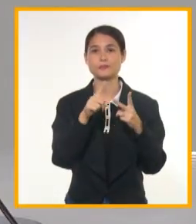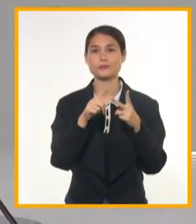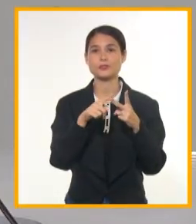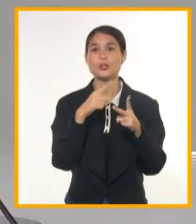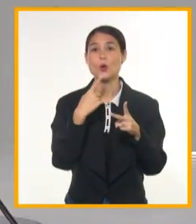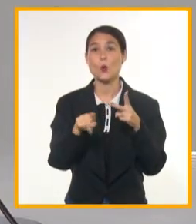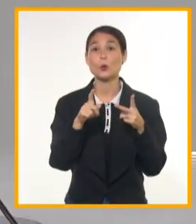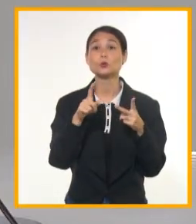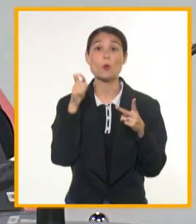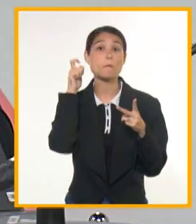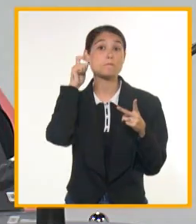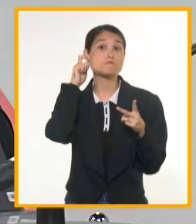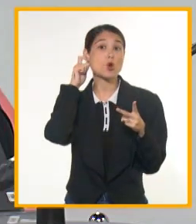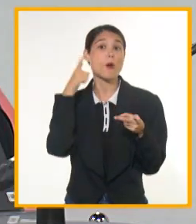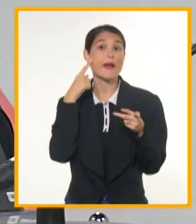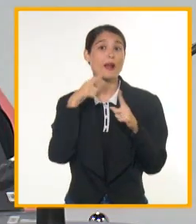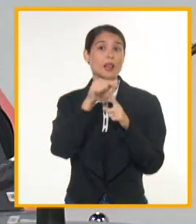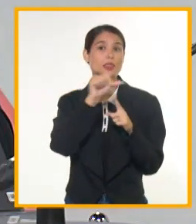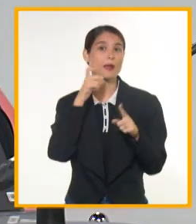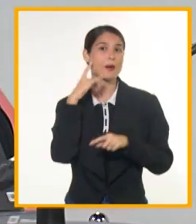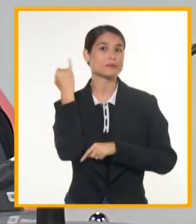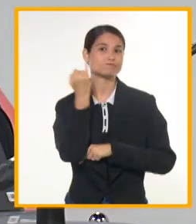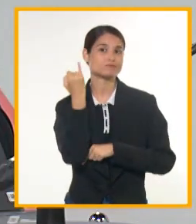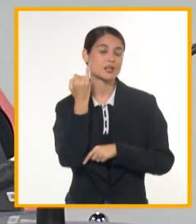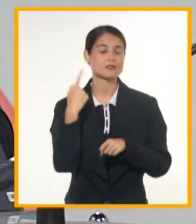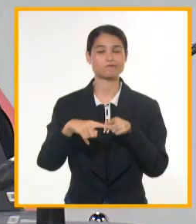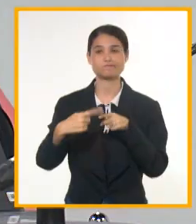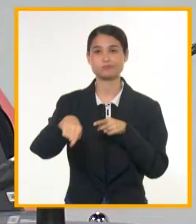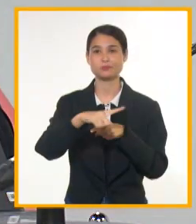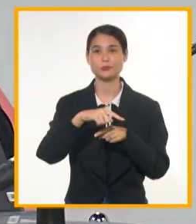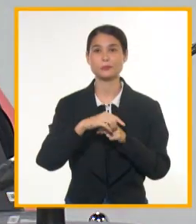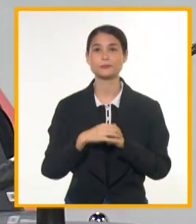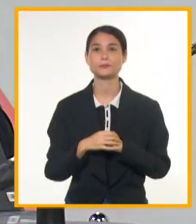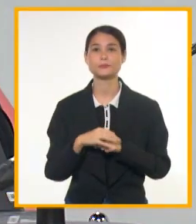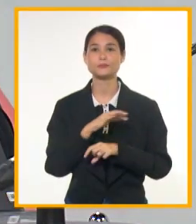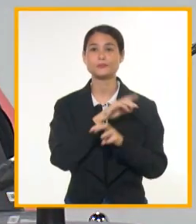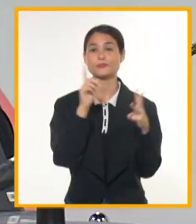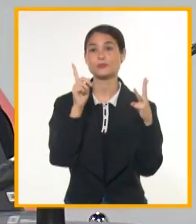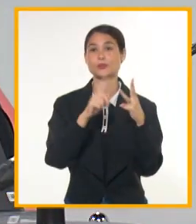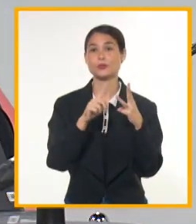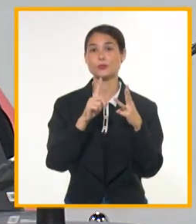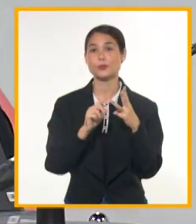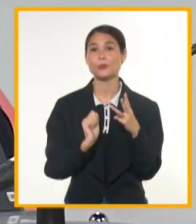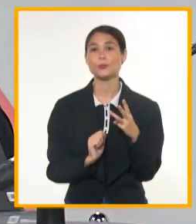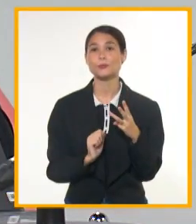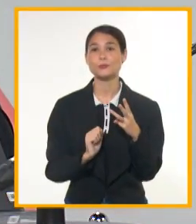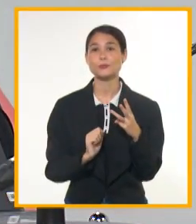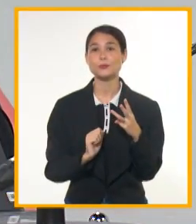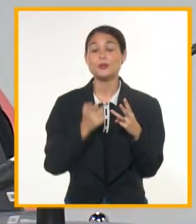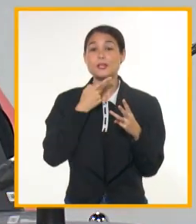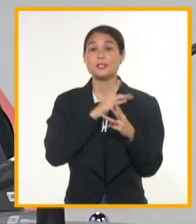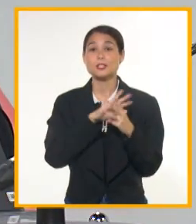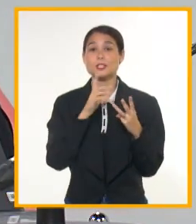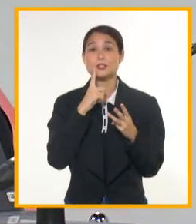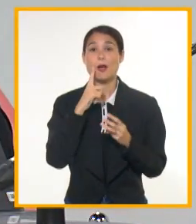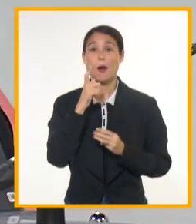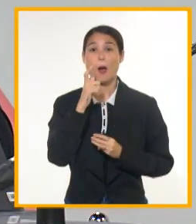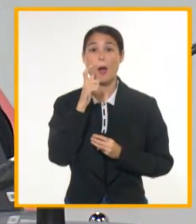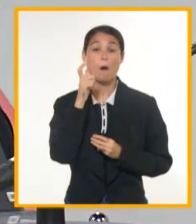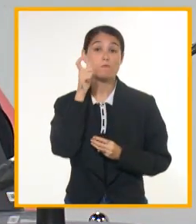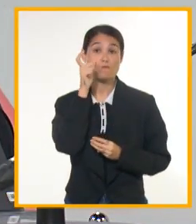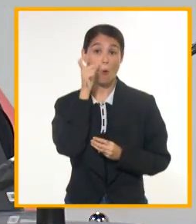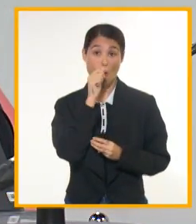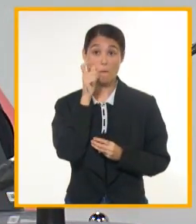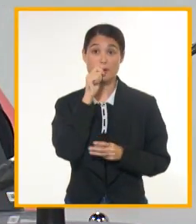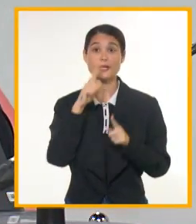de temas internacionales. Además está decir que contaremos hoy también con la habitual sección La Esquina con el colega Reinaldo Taladri. Como siempre les digo,